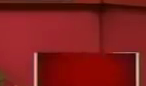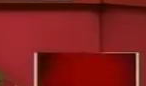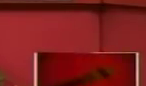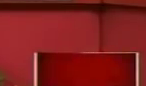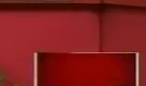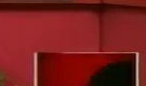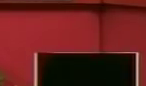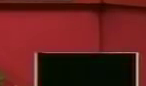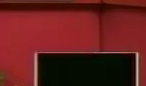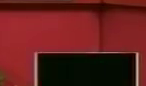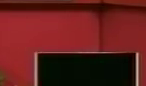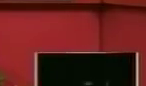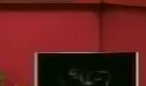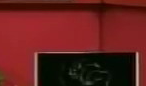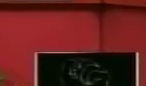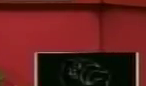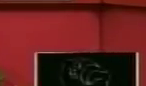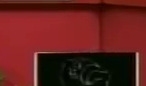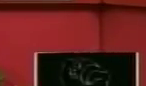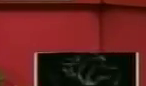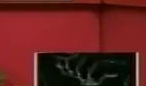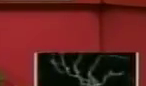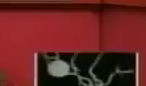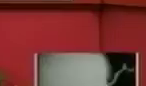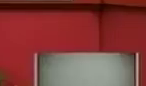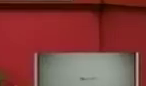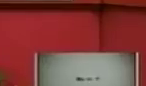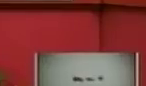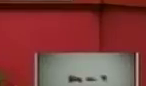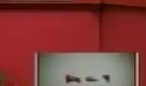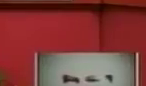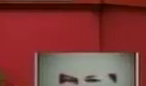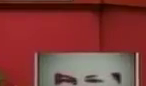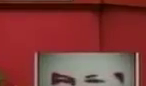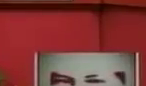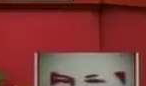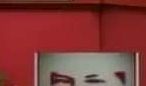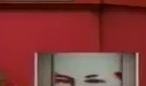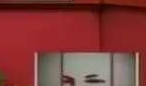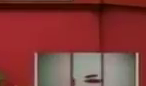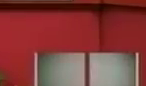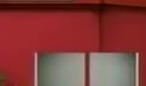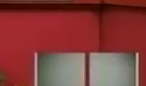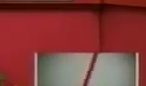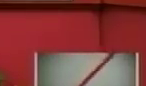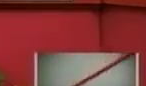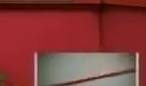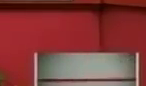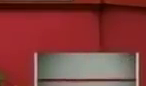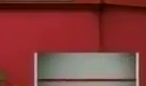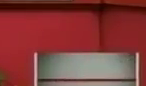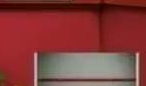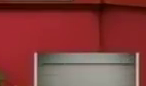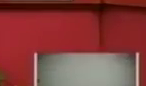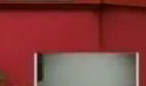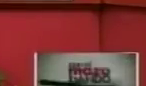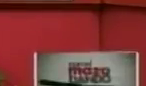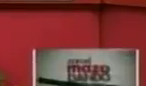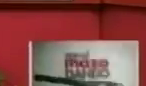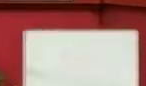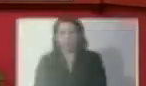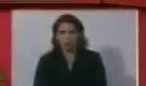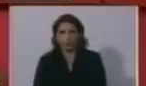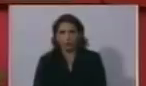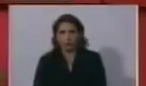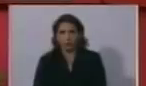mundo. Andan por el mundo. ¿Cuál es la consecuencia de eso? Generar terror en el pueblo. Terror.